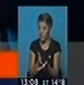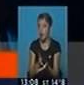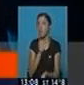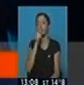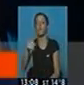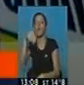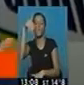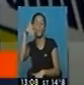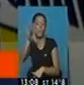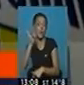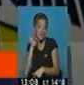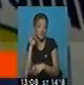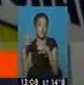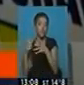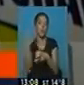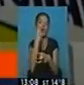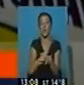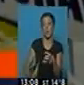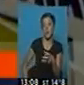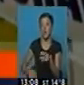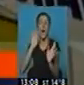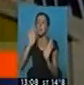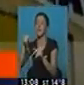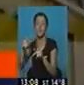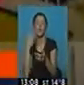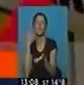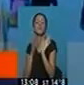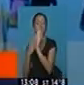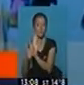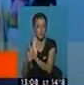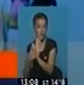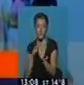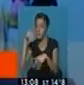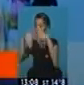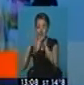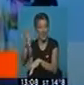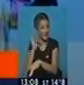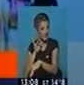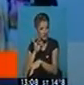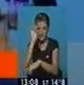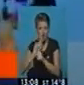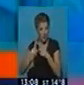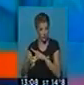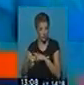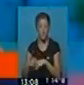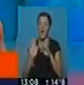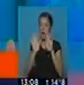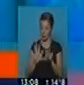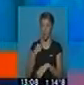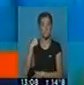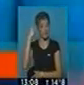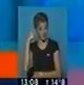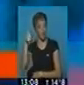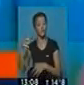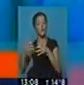vota a la oposición contra el gobierno y no importa mucho qué ofrece. Pero me parece que, sumado que la oposición está dividida, pese a que existe la Mesa